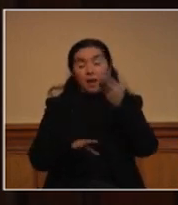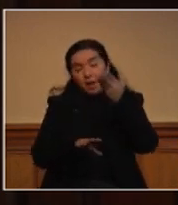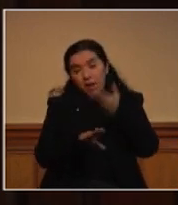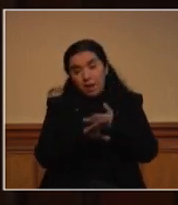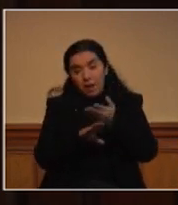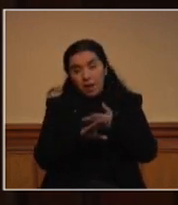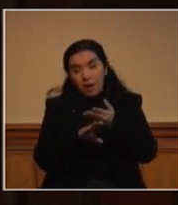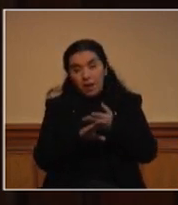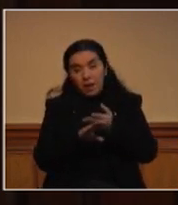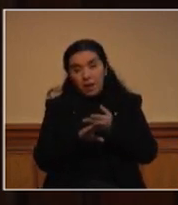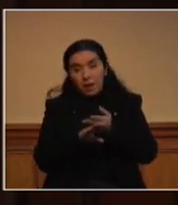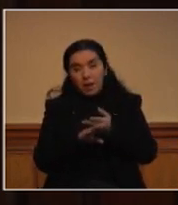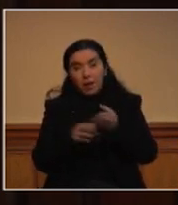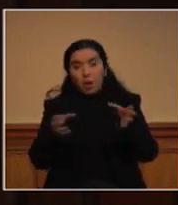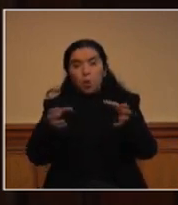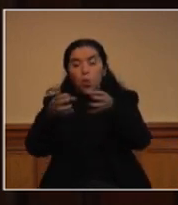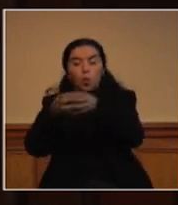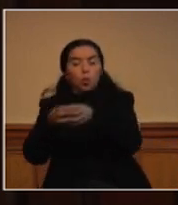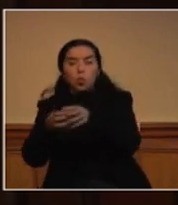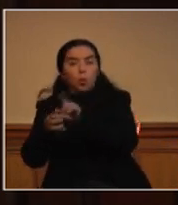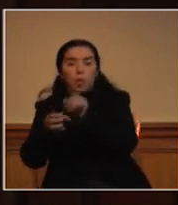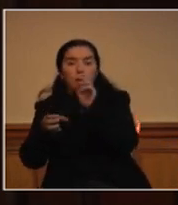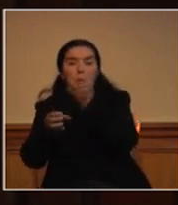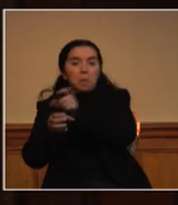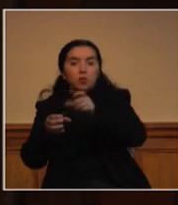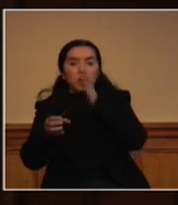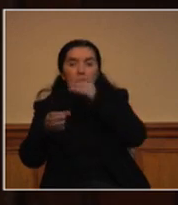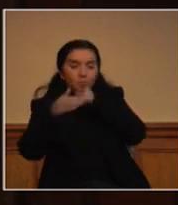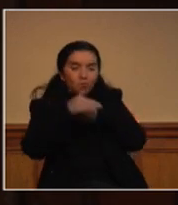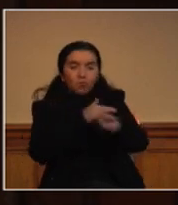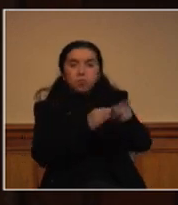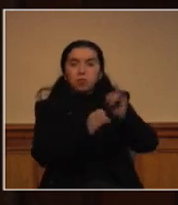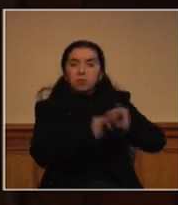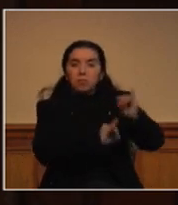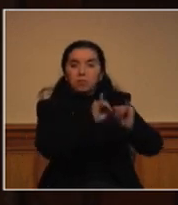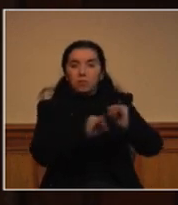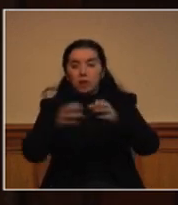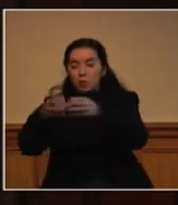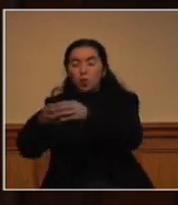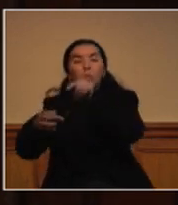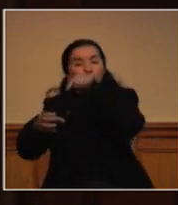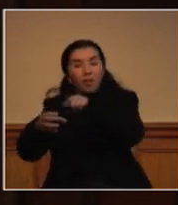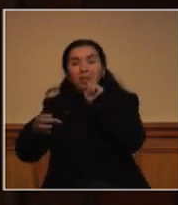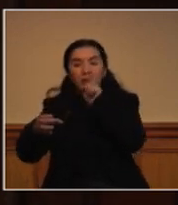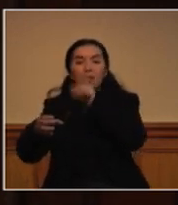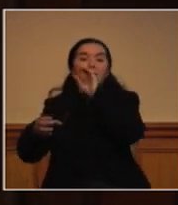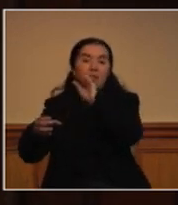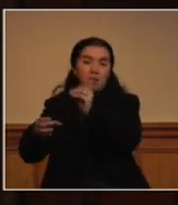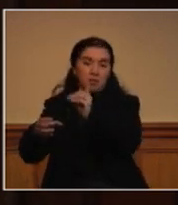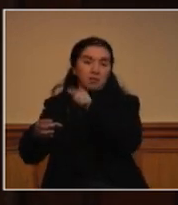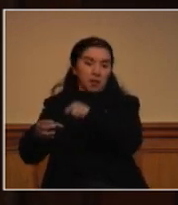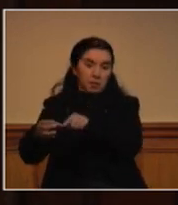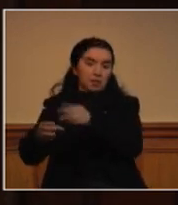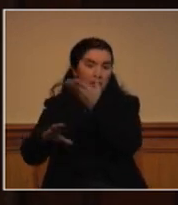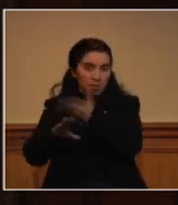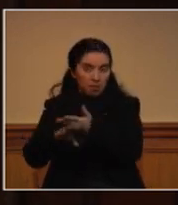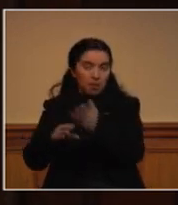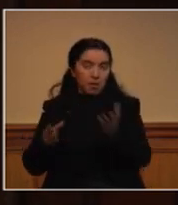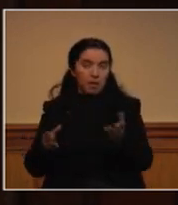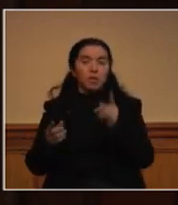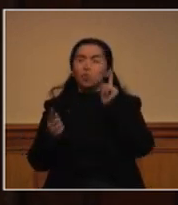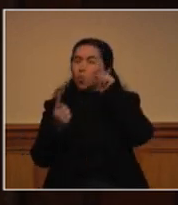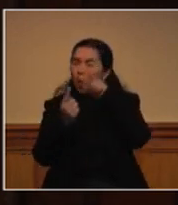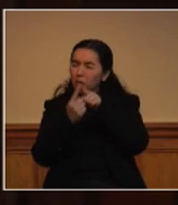encuentran los colectivos más desfavorecidos afectados por la discapacidad. Se plantea también como un